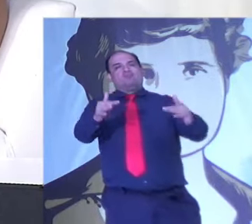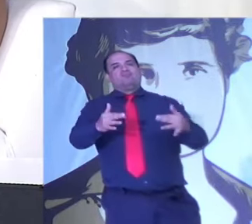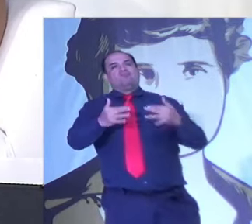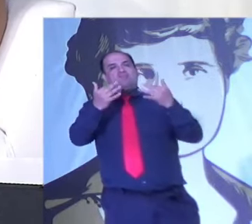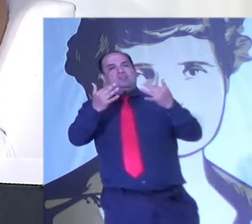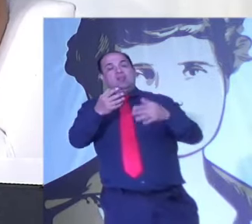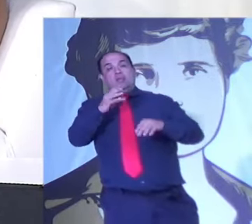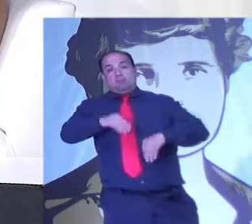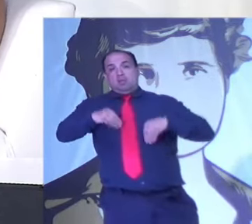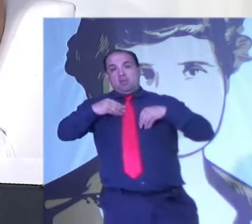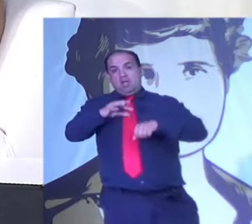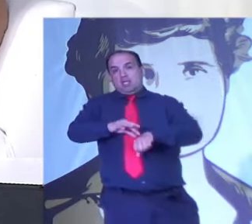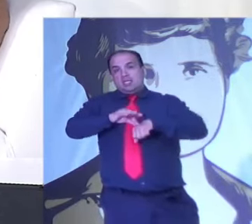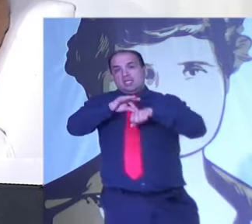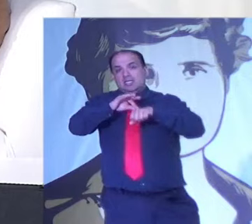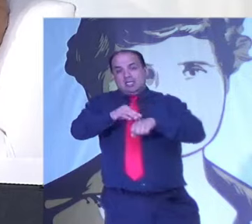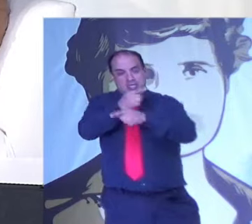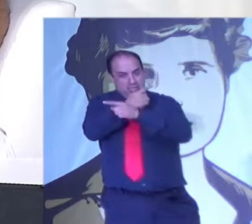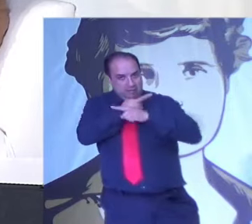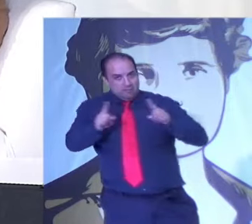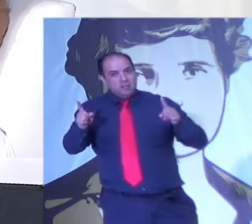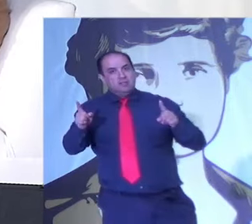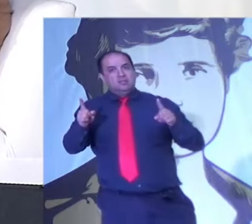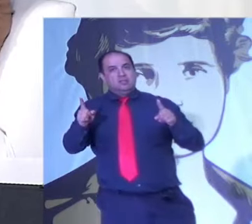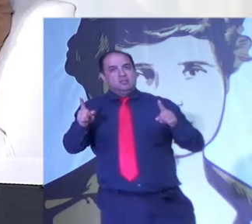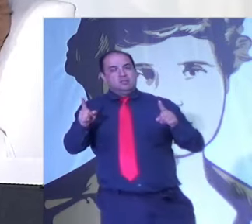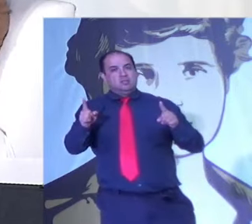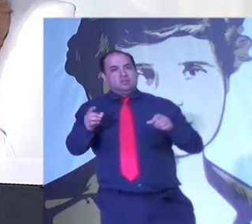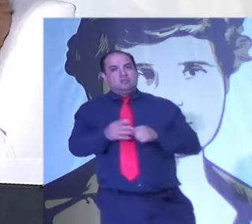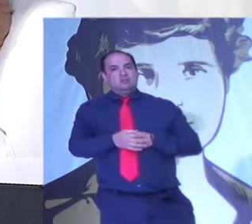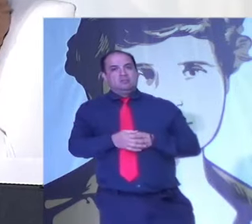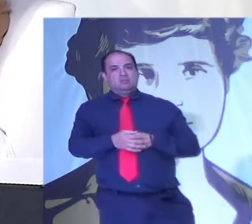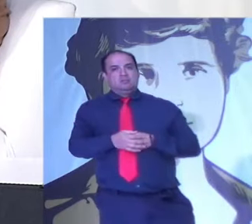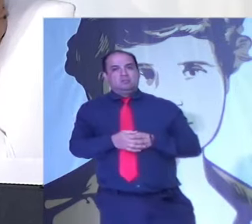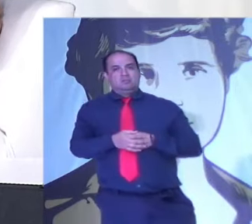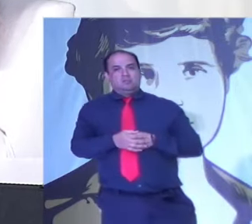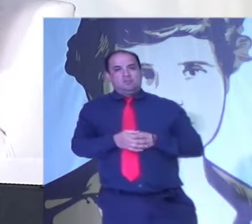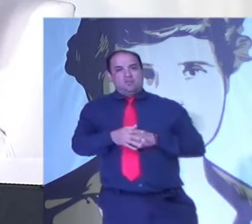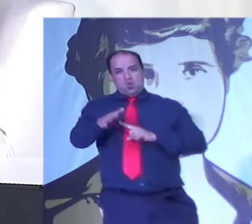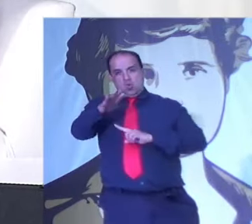una realidad que es muy distinta, una realidad divergente, ¿no?